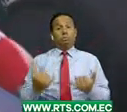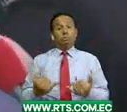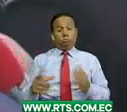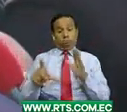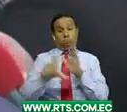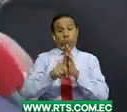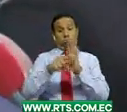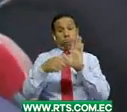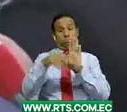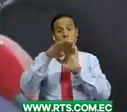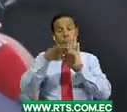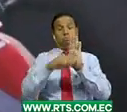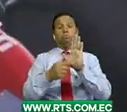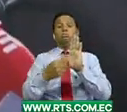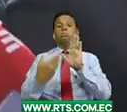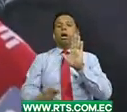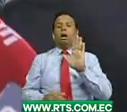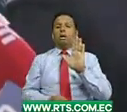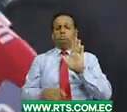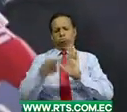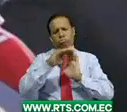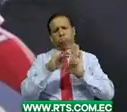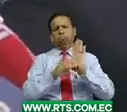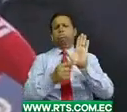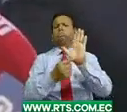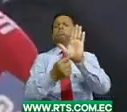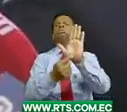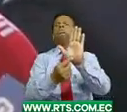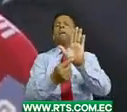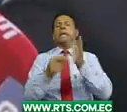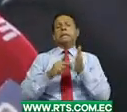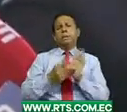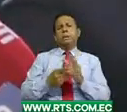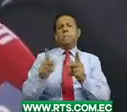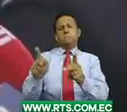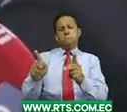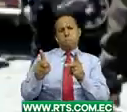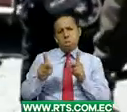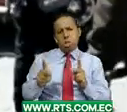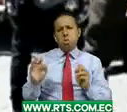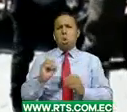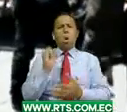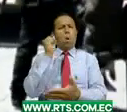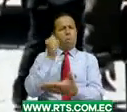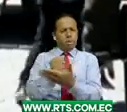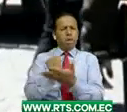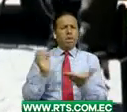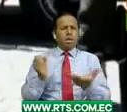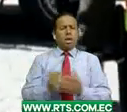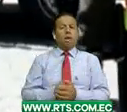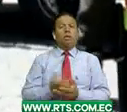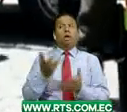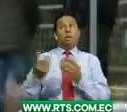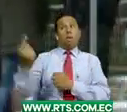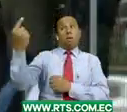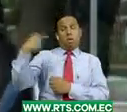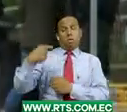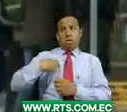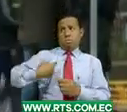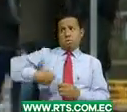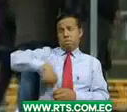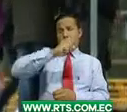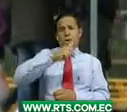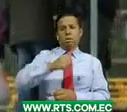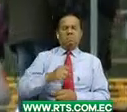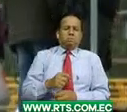faltas administrativas, son faltas que tienen que ver con permisos migratorios. No acatar la salida voluntaria del país inicia